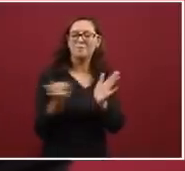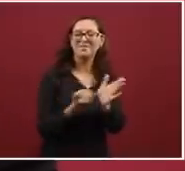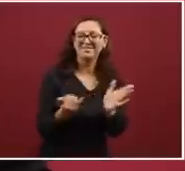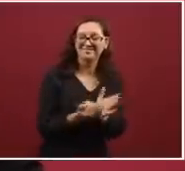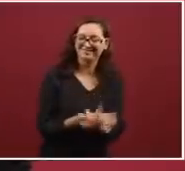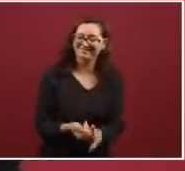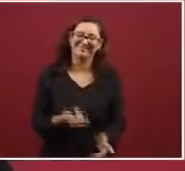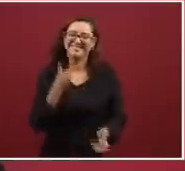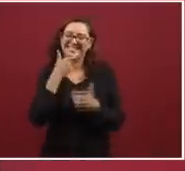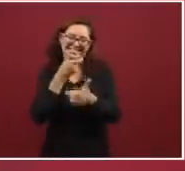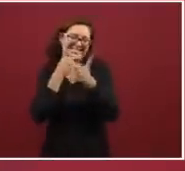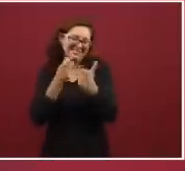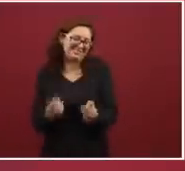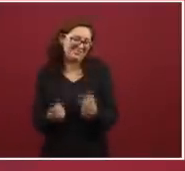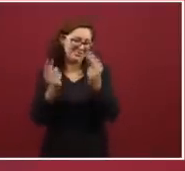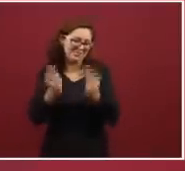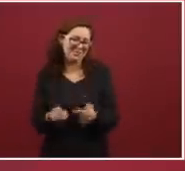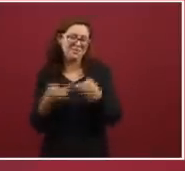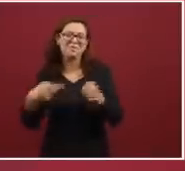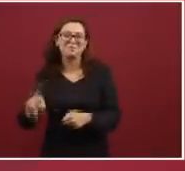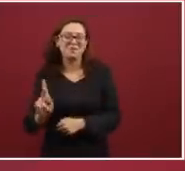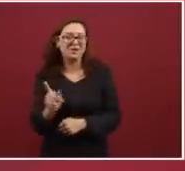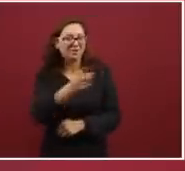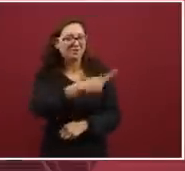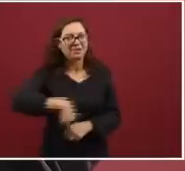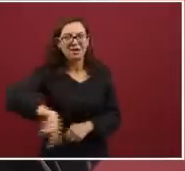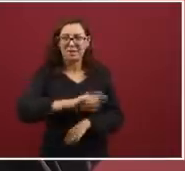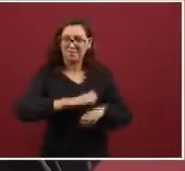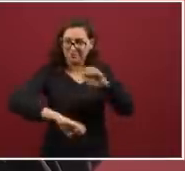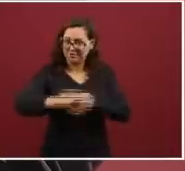empresas muy lucrativas.